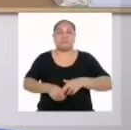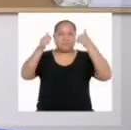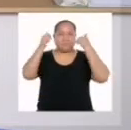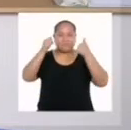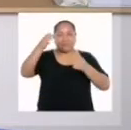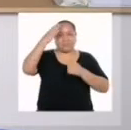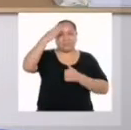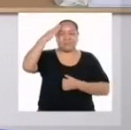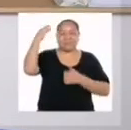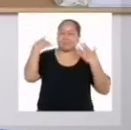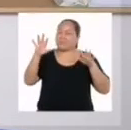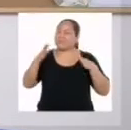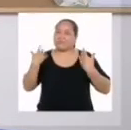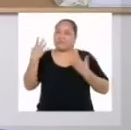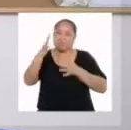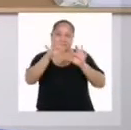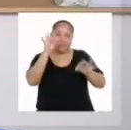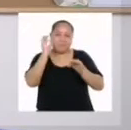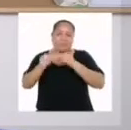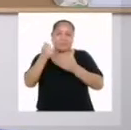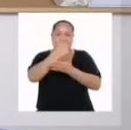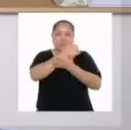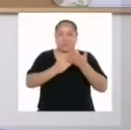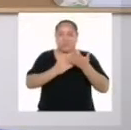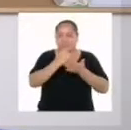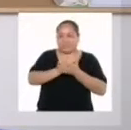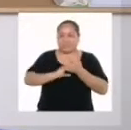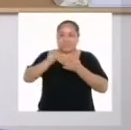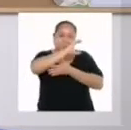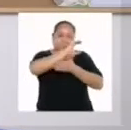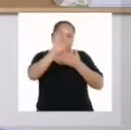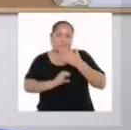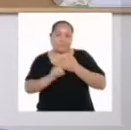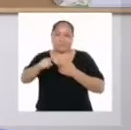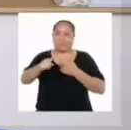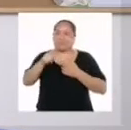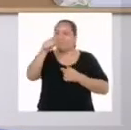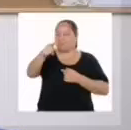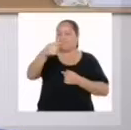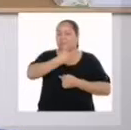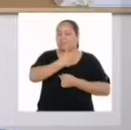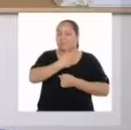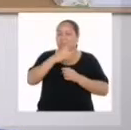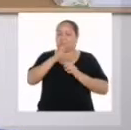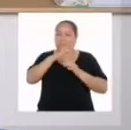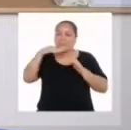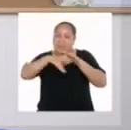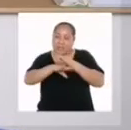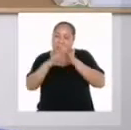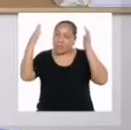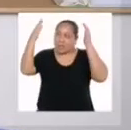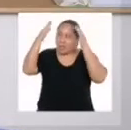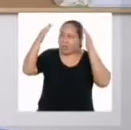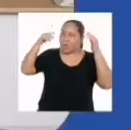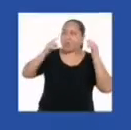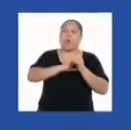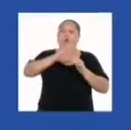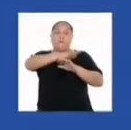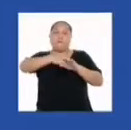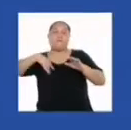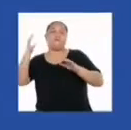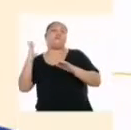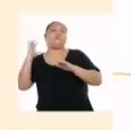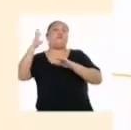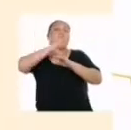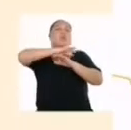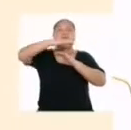Qué bueno saber que ya puedes identificar los elementos y características de manera interna o externa de un cuerpo